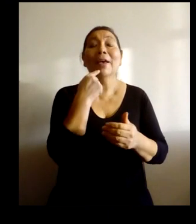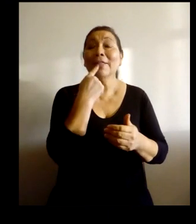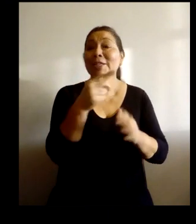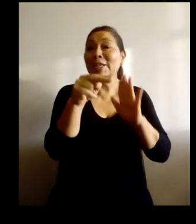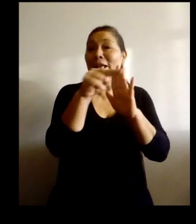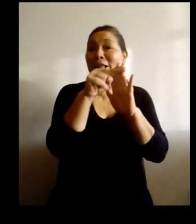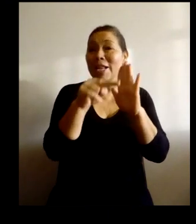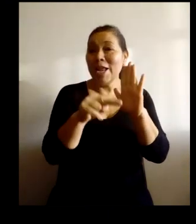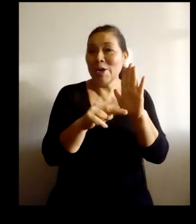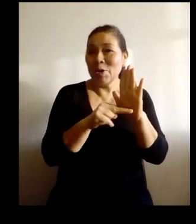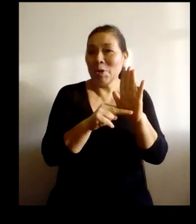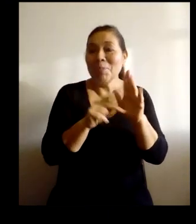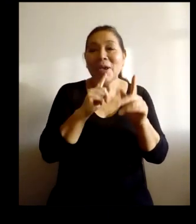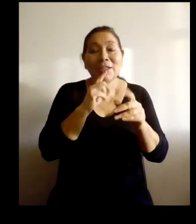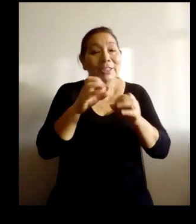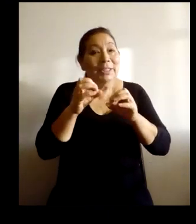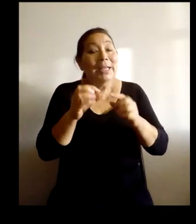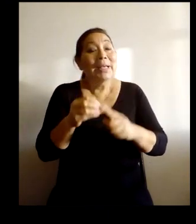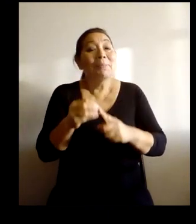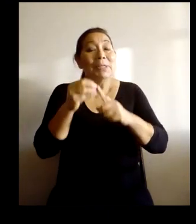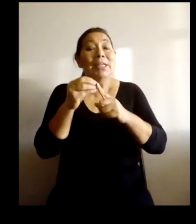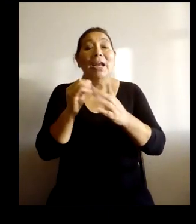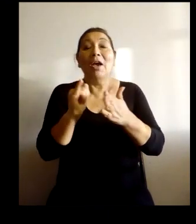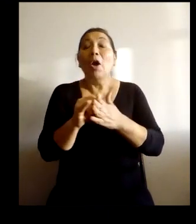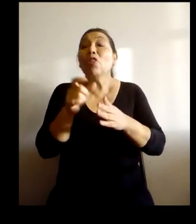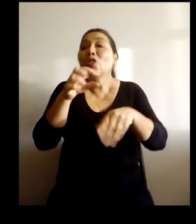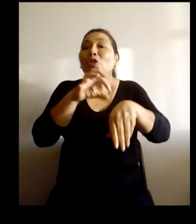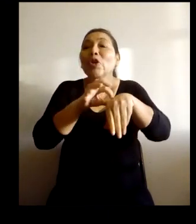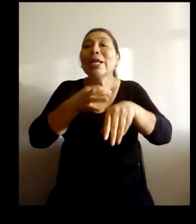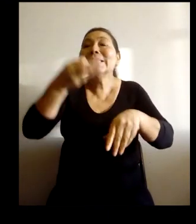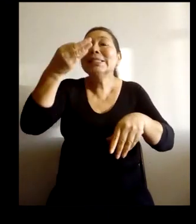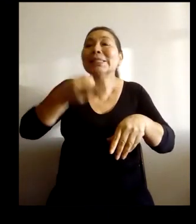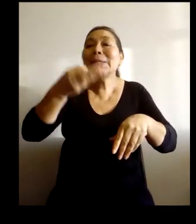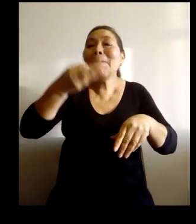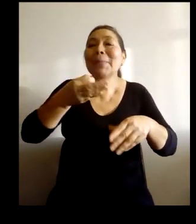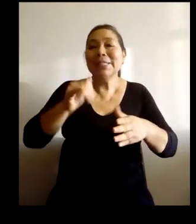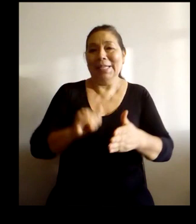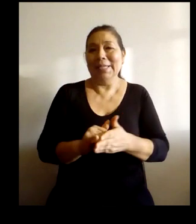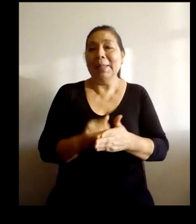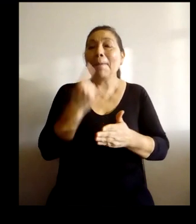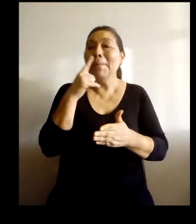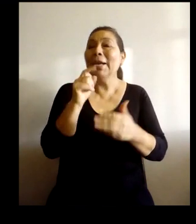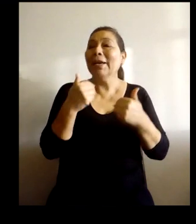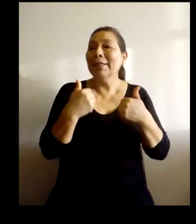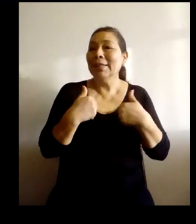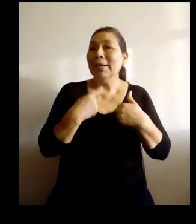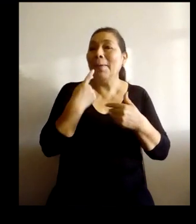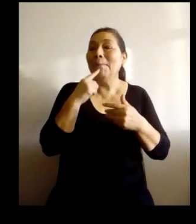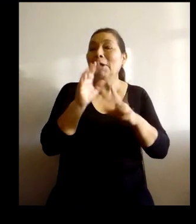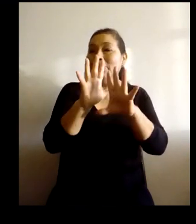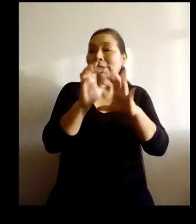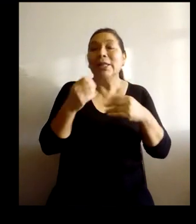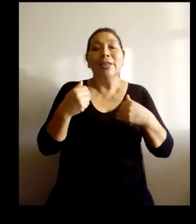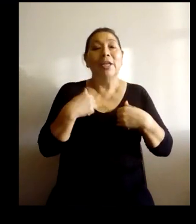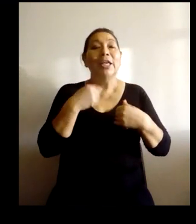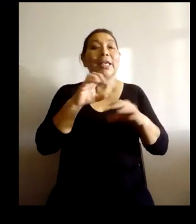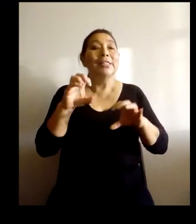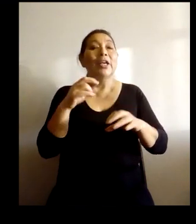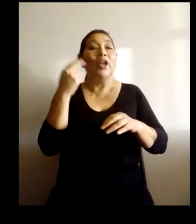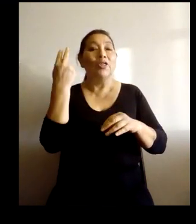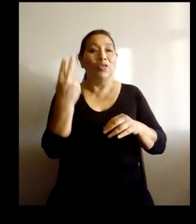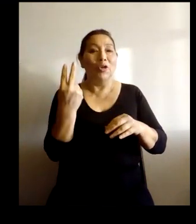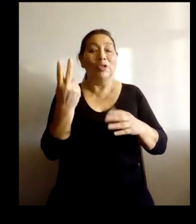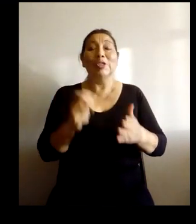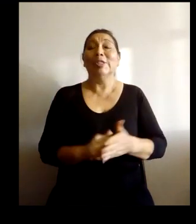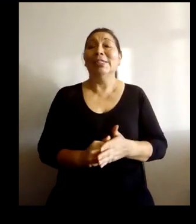y acá lo dice la norma técnica. Entonces, esto es un criterio de especialidad. Los especialistas lo que hacen es decir, para que a efectos de una hipoacusia tienen que haber